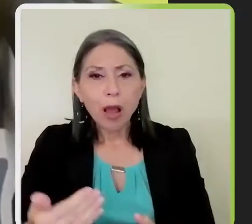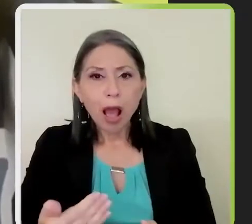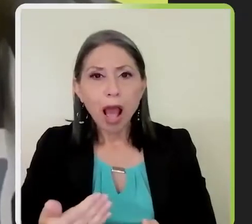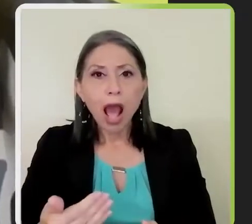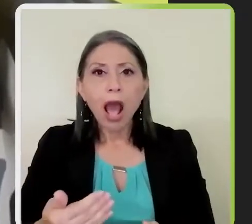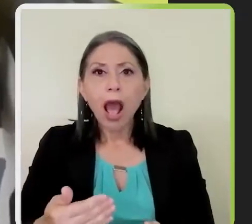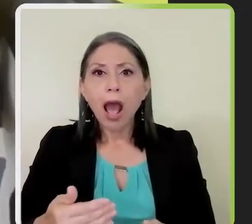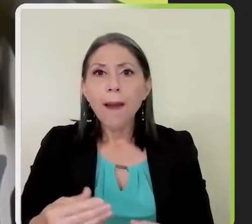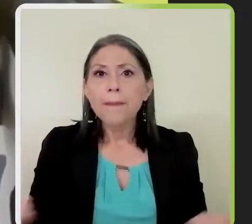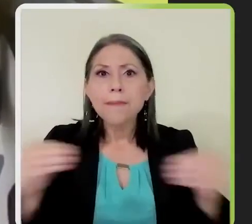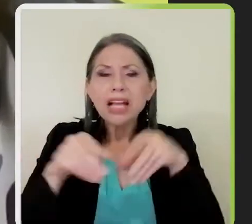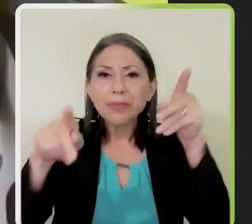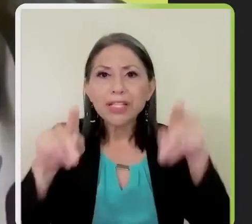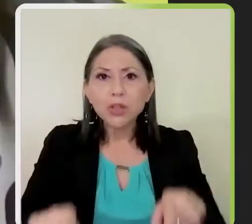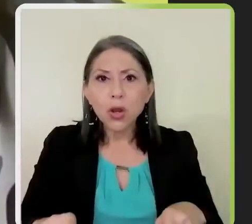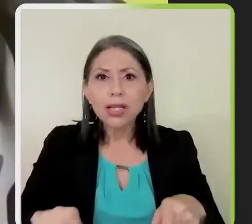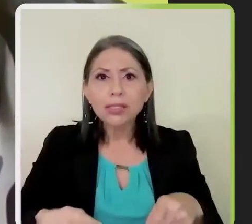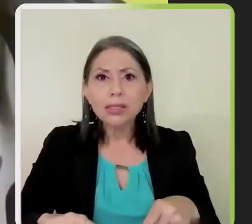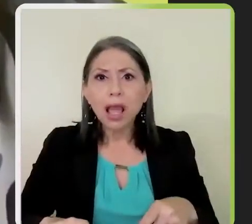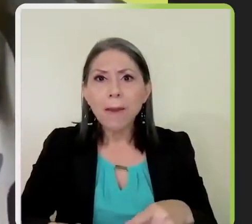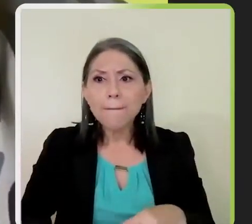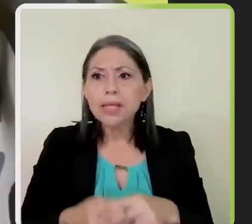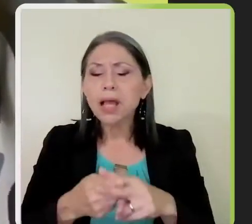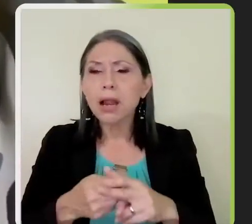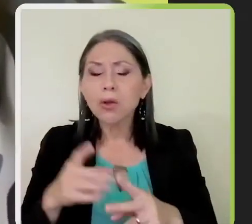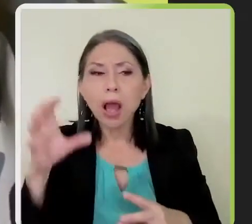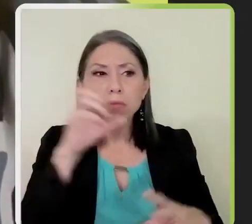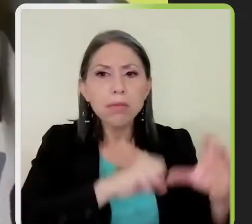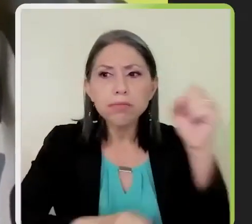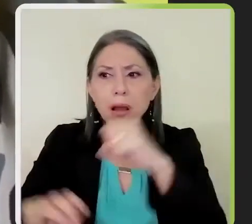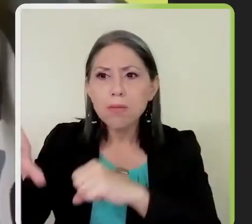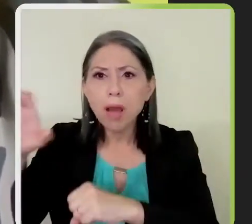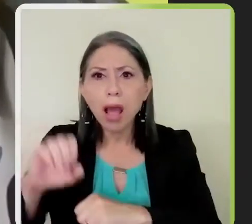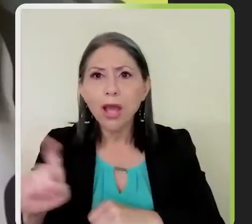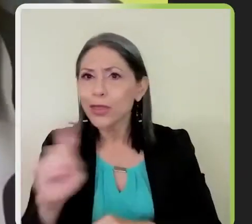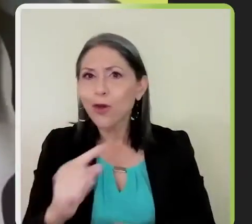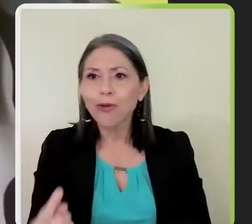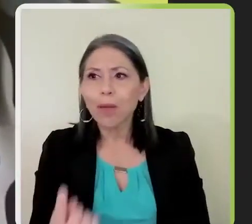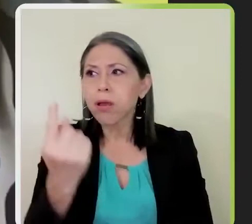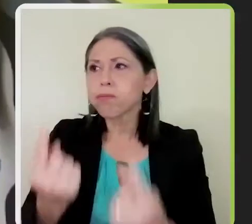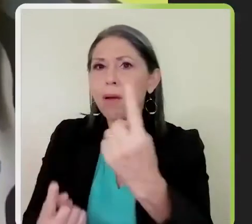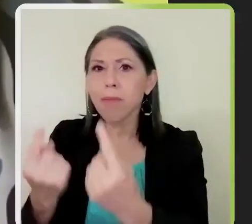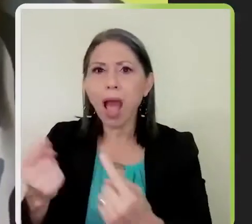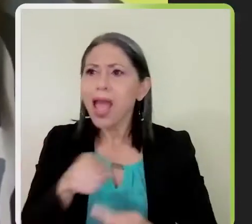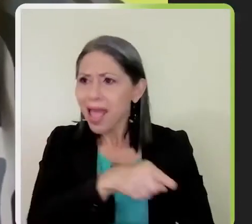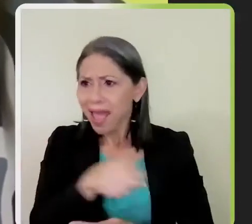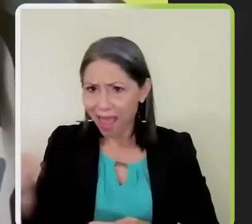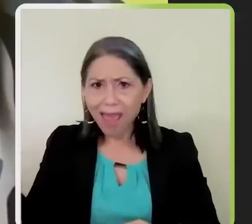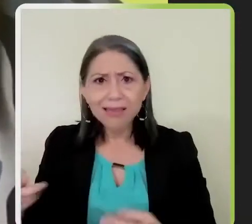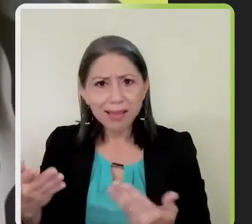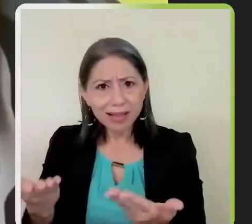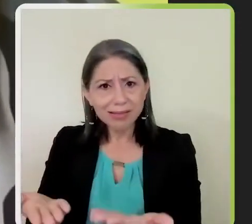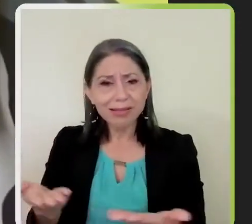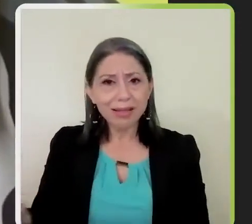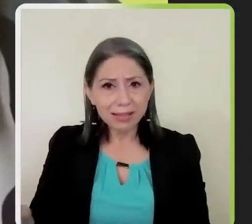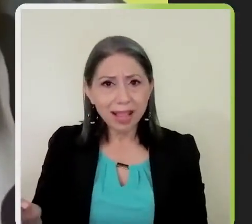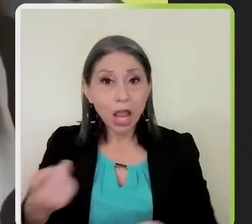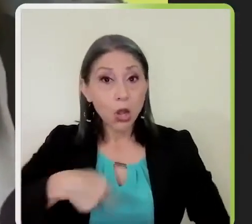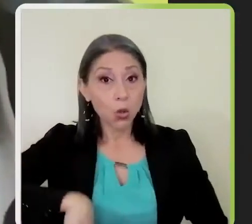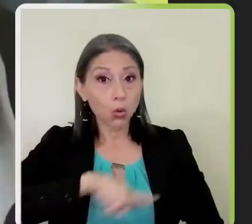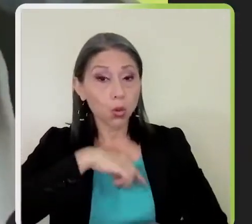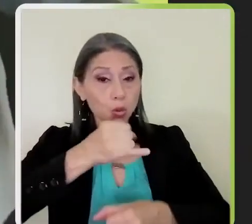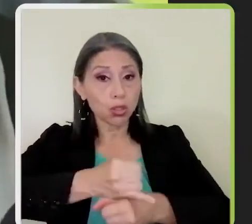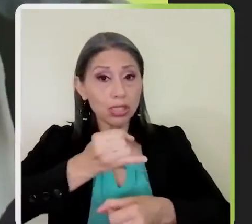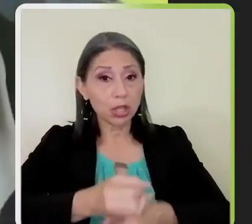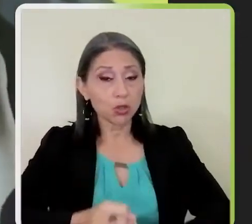no es que surgieron, ellas existen, y nosotros a nuestra vez necesitamos siempre como instituciones públicas